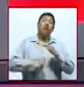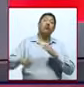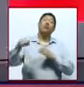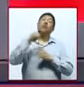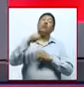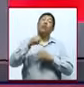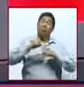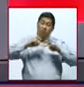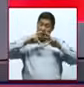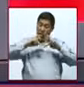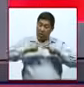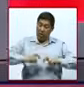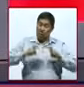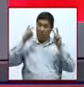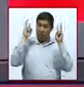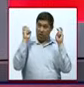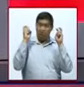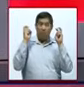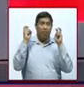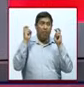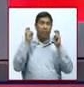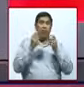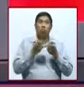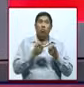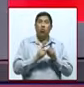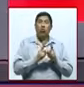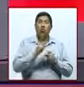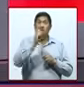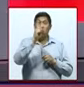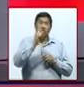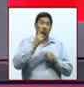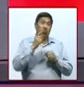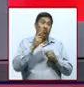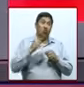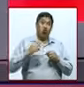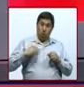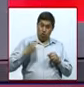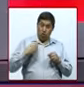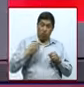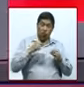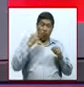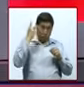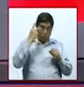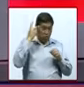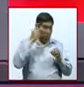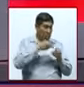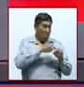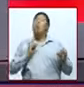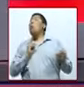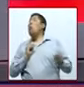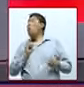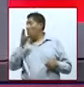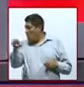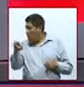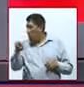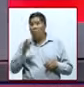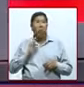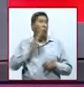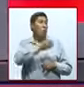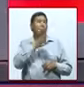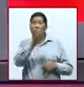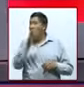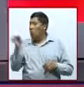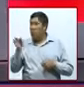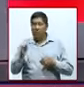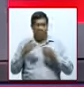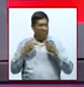analizará jurídicamente los casos de transfugio político que llegue a su conocimiento, estableciendo procedimientos oportunos